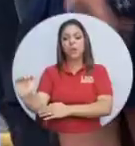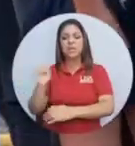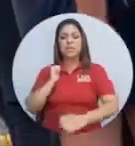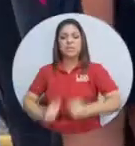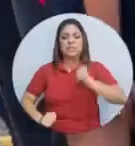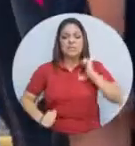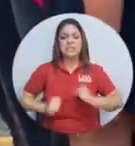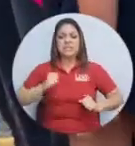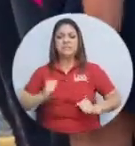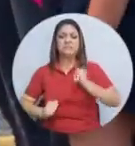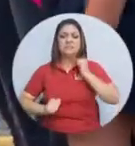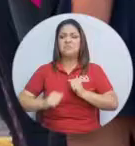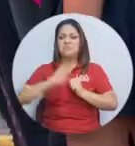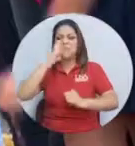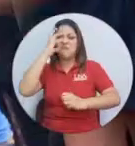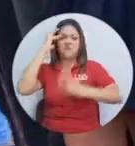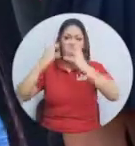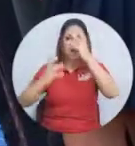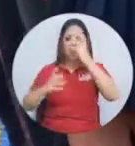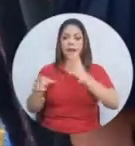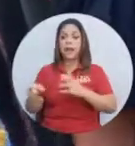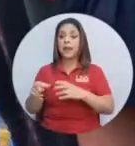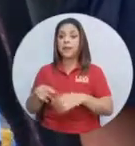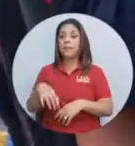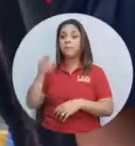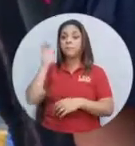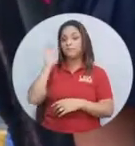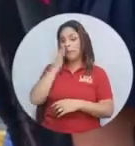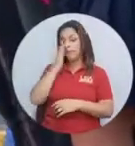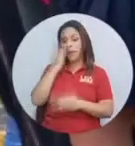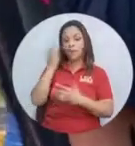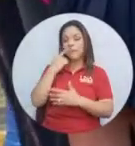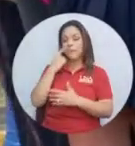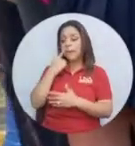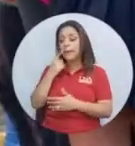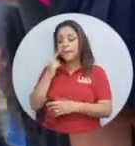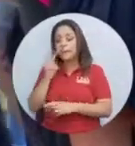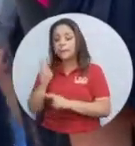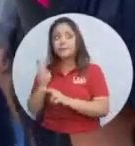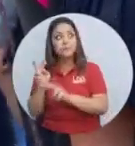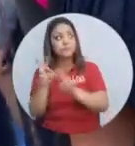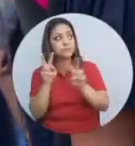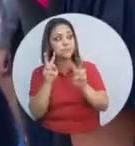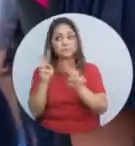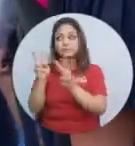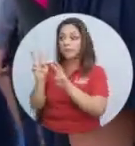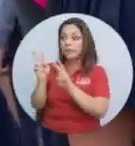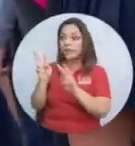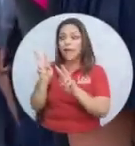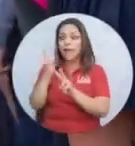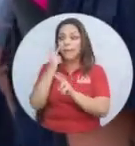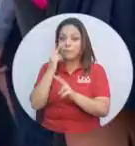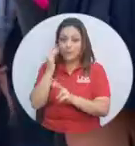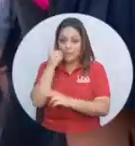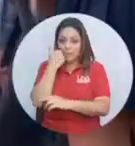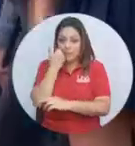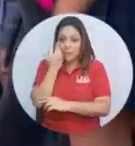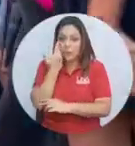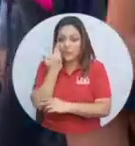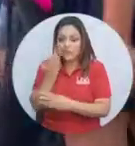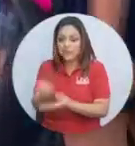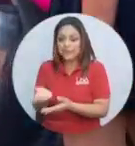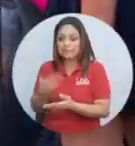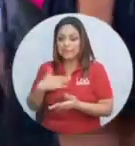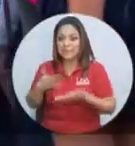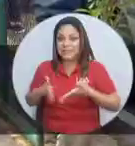si hay público. Los tíos, los abuelitos, la gente del comercial o la gente del público. Del afuera, supermercado. ¿verdad? Que queda una vergüenza para la persona cuidadora,